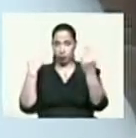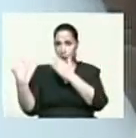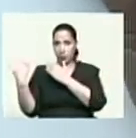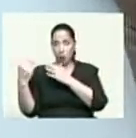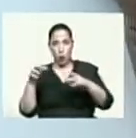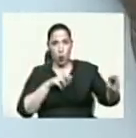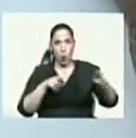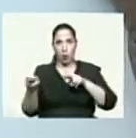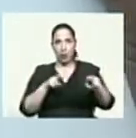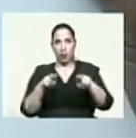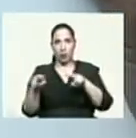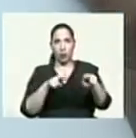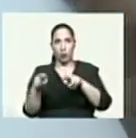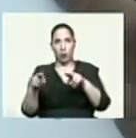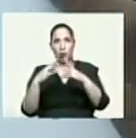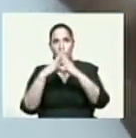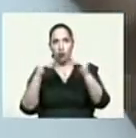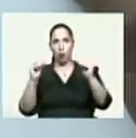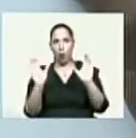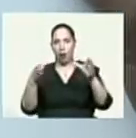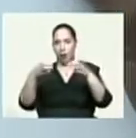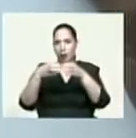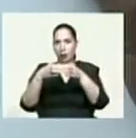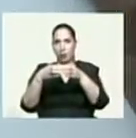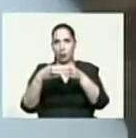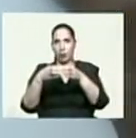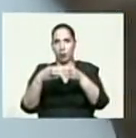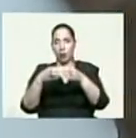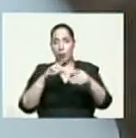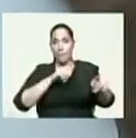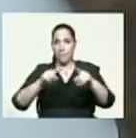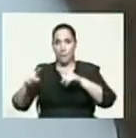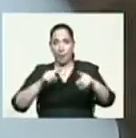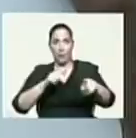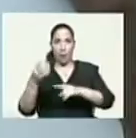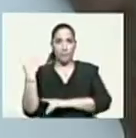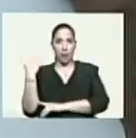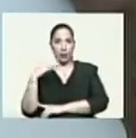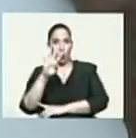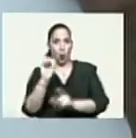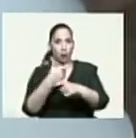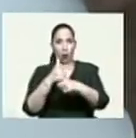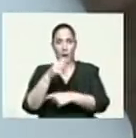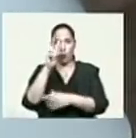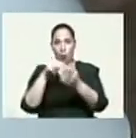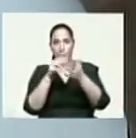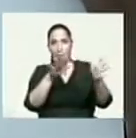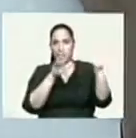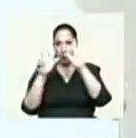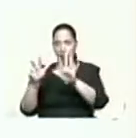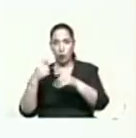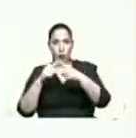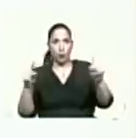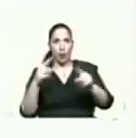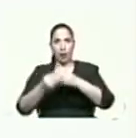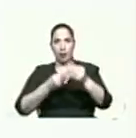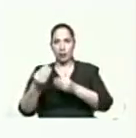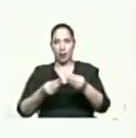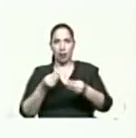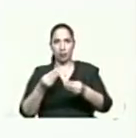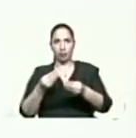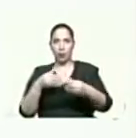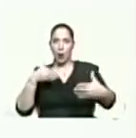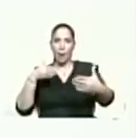coordinador de todo el equipo que actuó el pasado 4 de agosto del 2018 para perpetrar